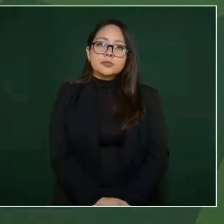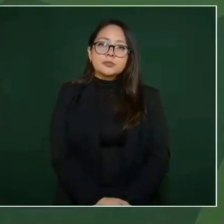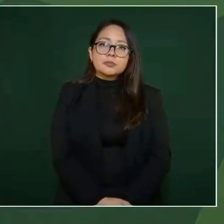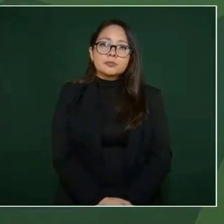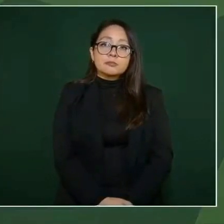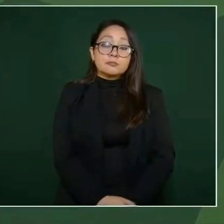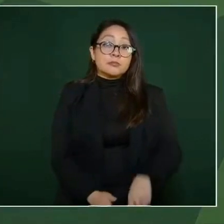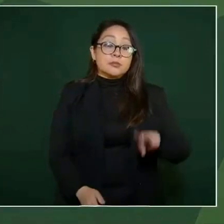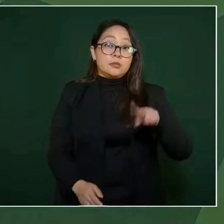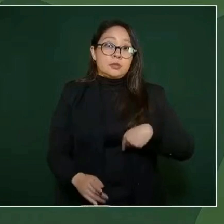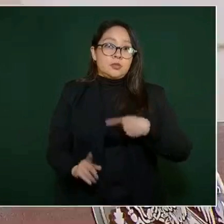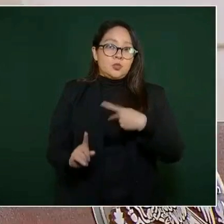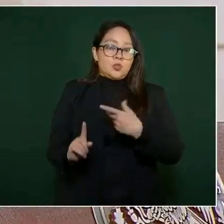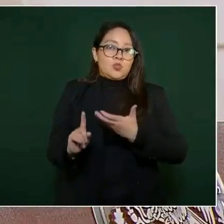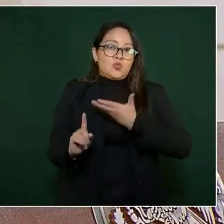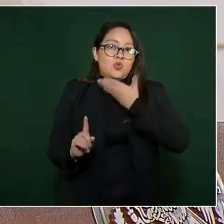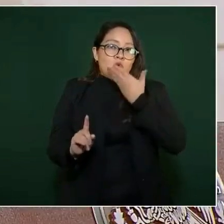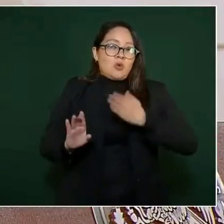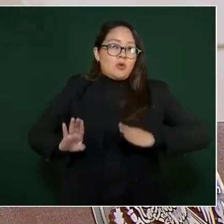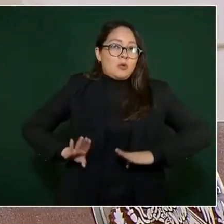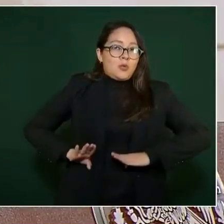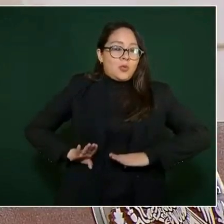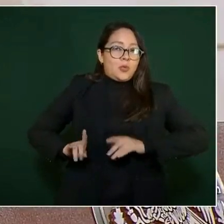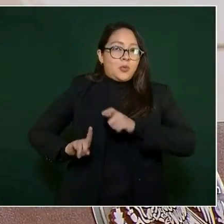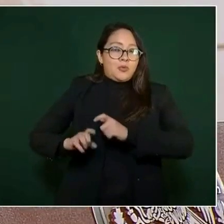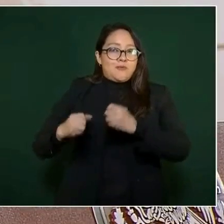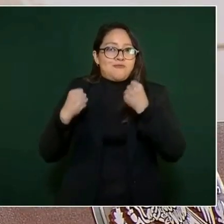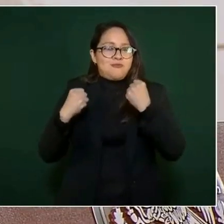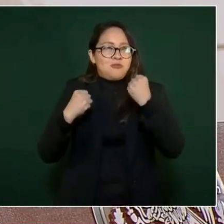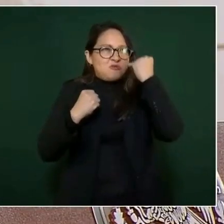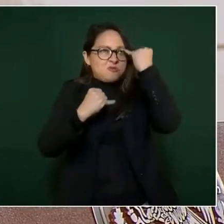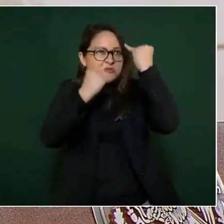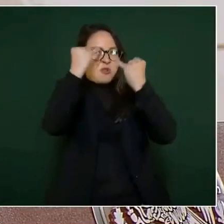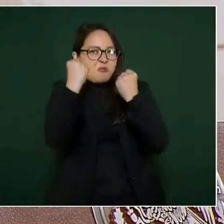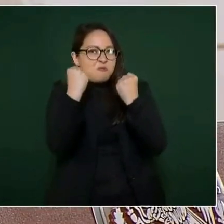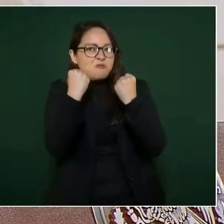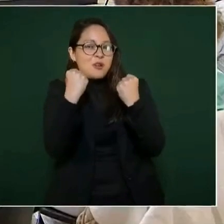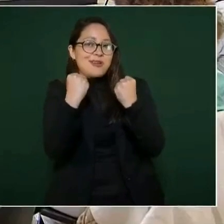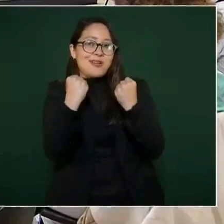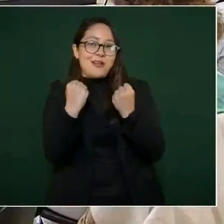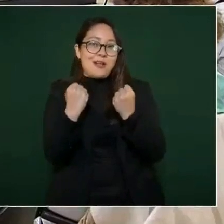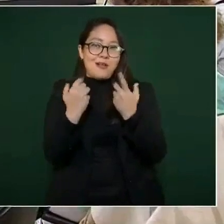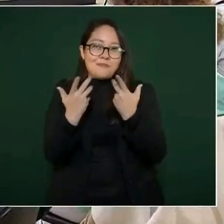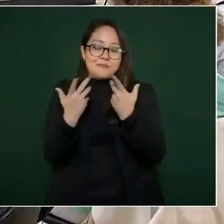muy radical. Ahora soy un fresa.